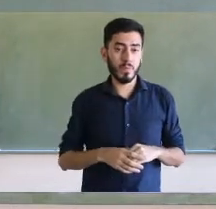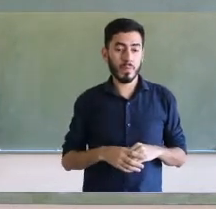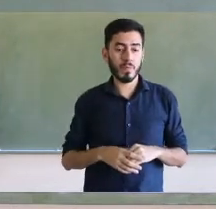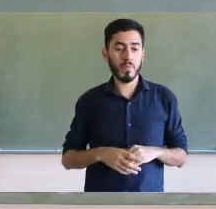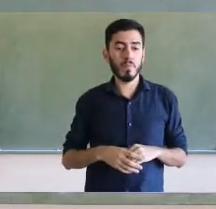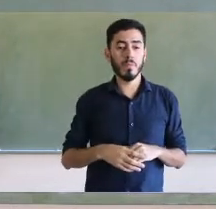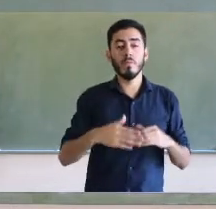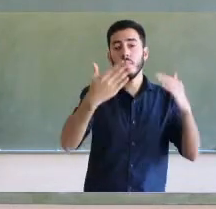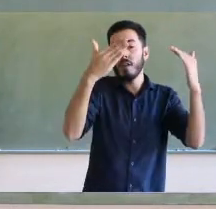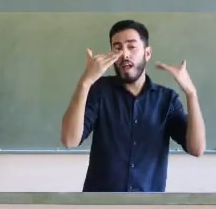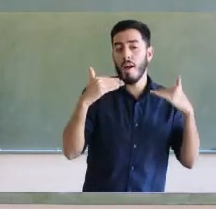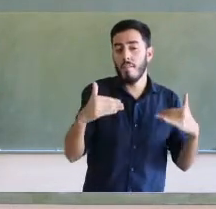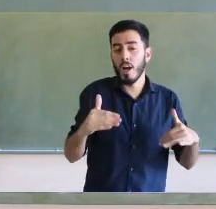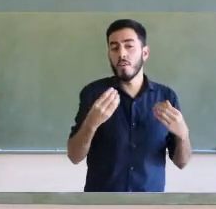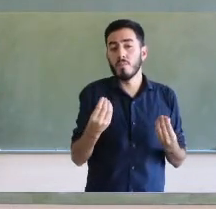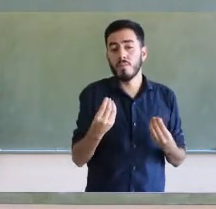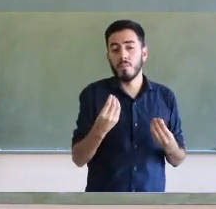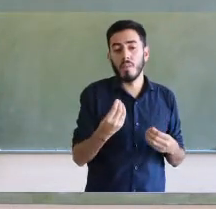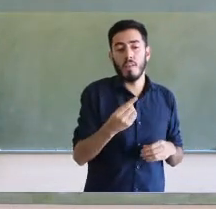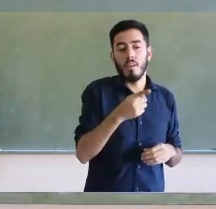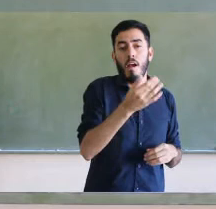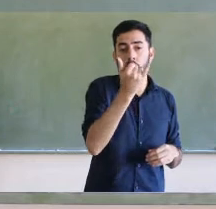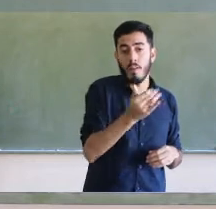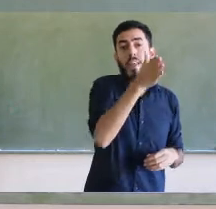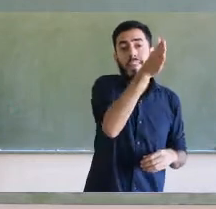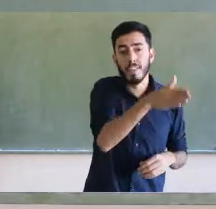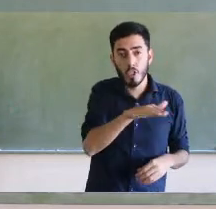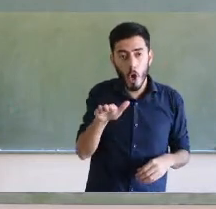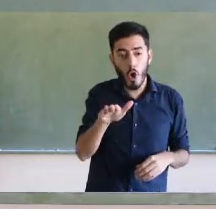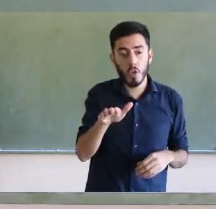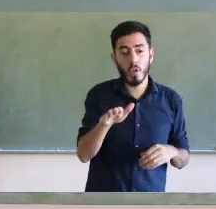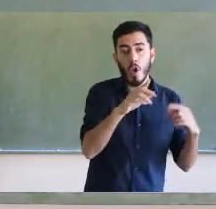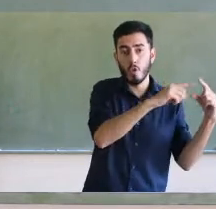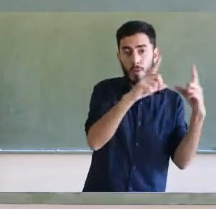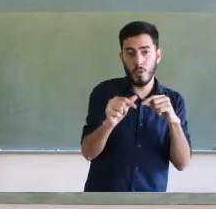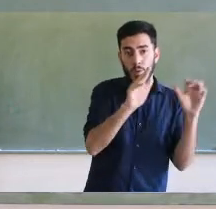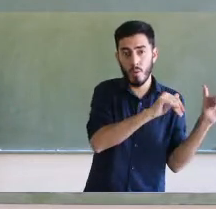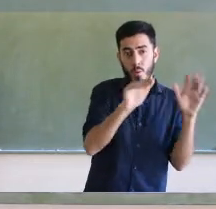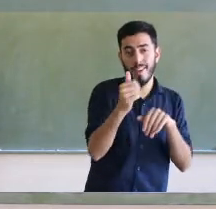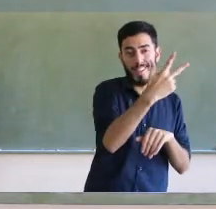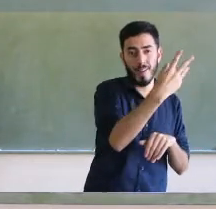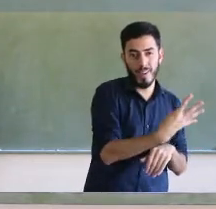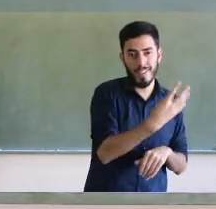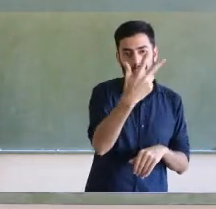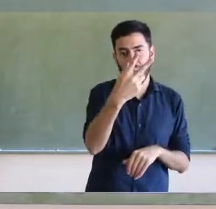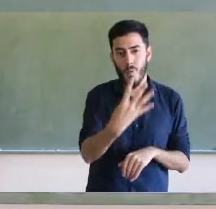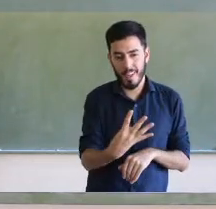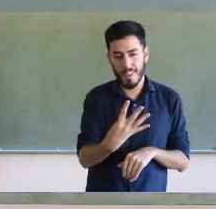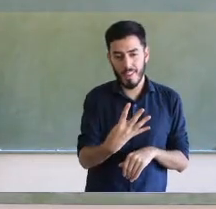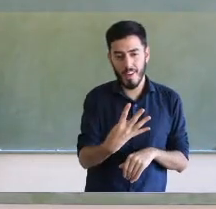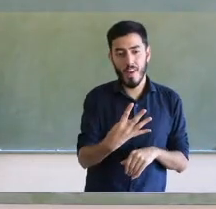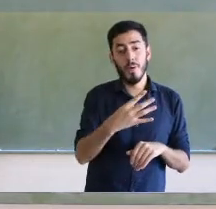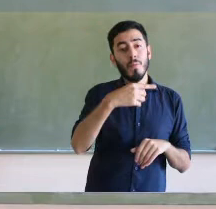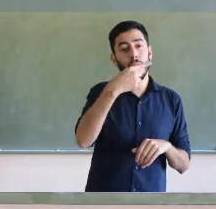potencias de igual base. ¿Qué era lo que hacíamos? Tenemos una división, dos bases iguales, tres cuartos y por otra parte los